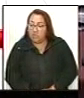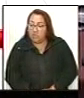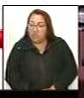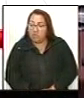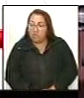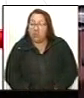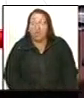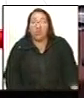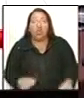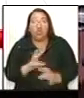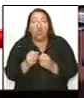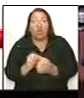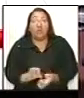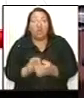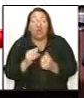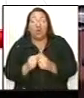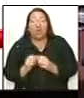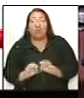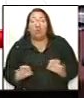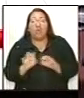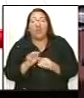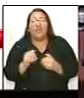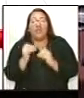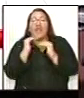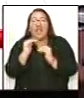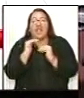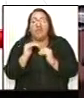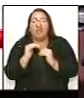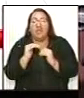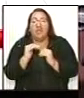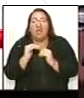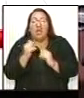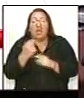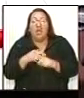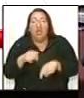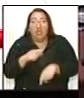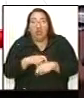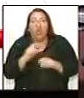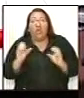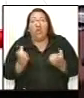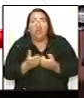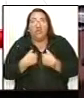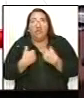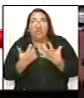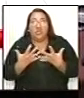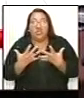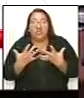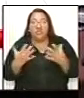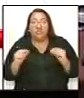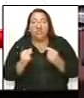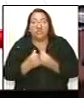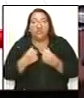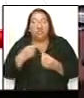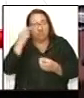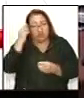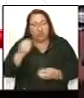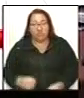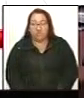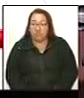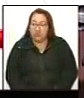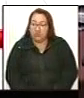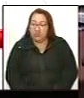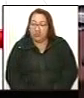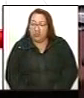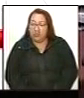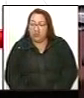y especialidad. La pluralidad tiene un límite porque en este momento el Congreso tiene 10 bancadas y esa